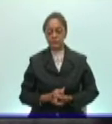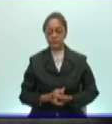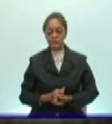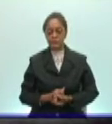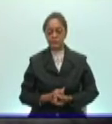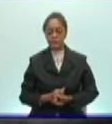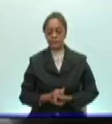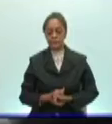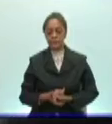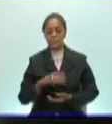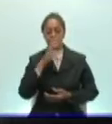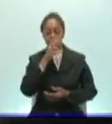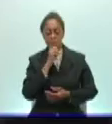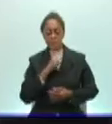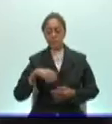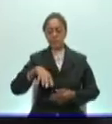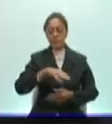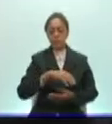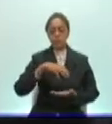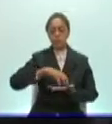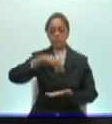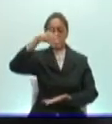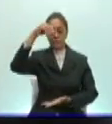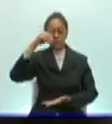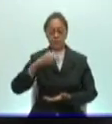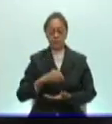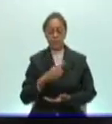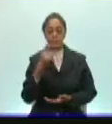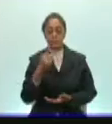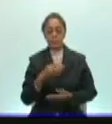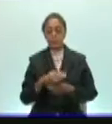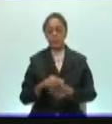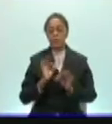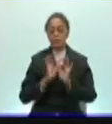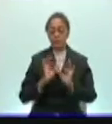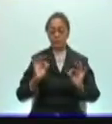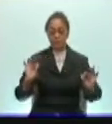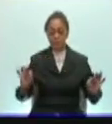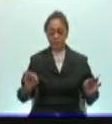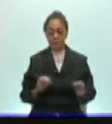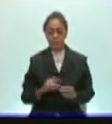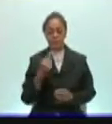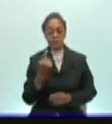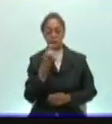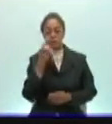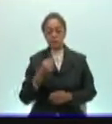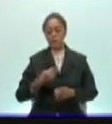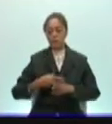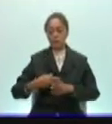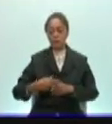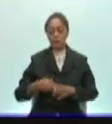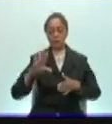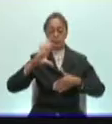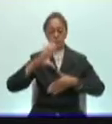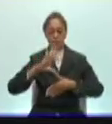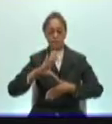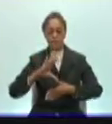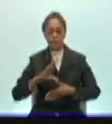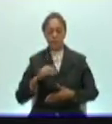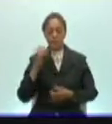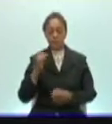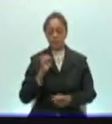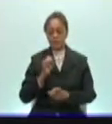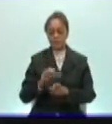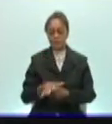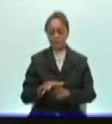El silencio cubre la plaza. Un evento extraordinario, único en la historia de América, va a